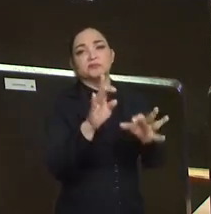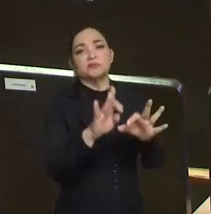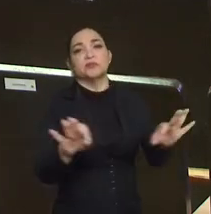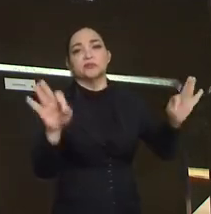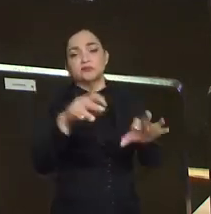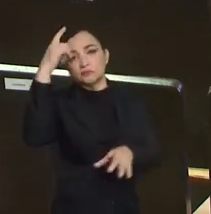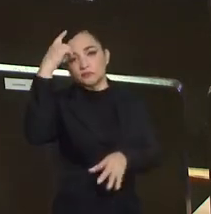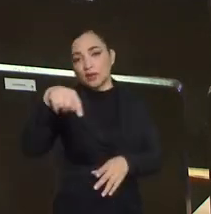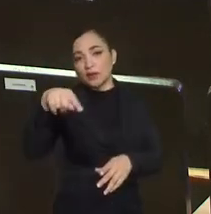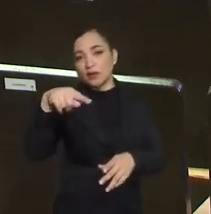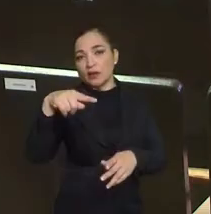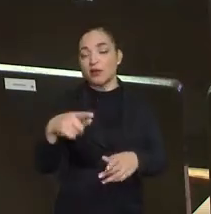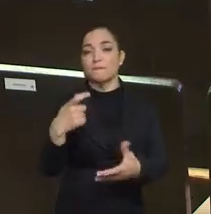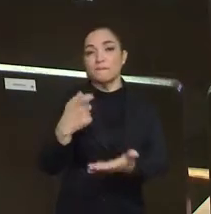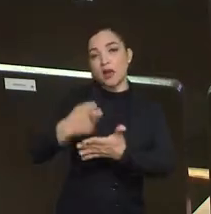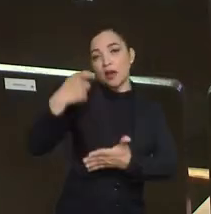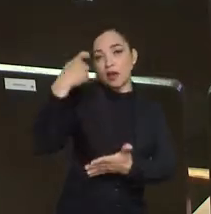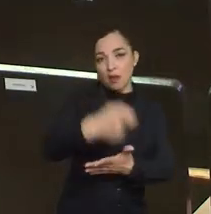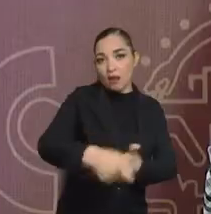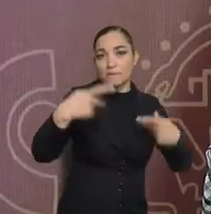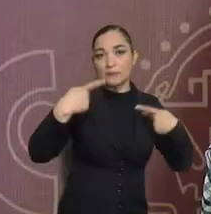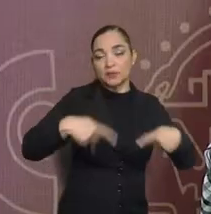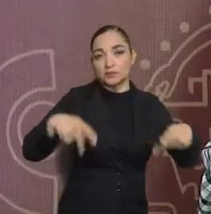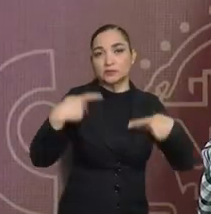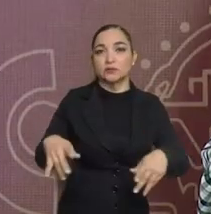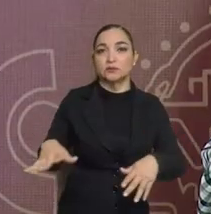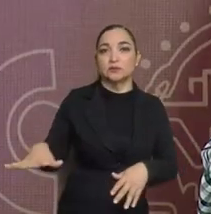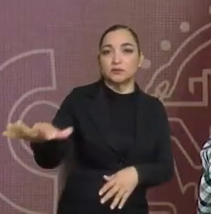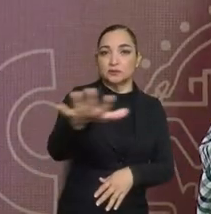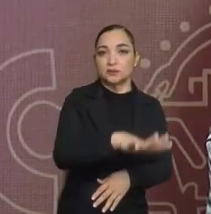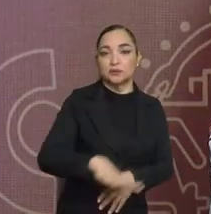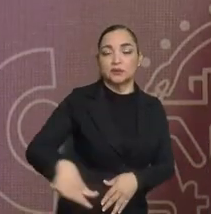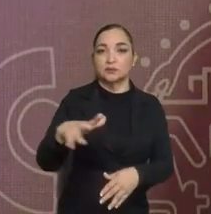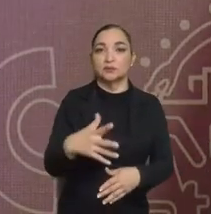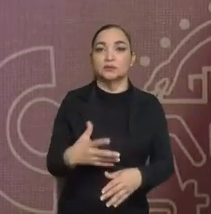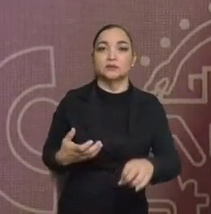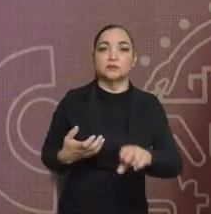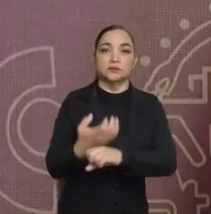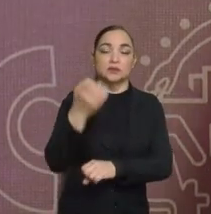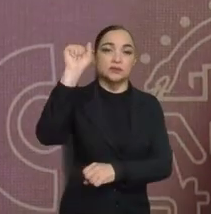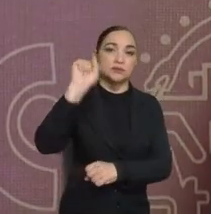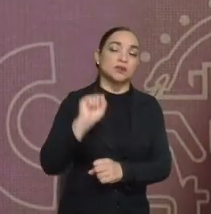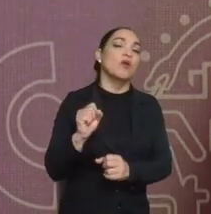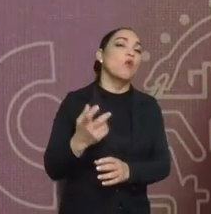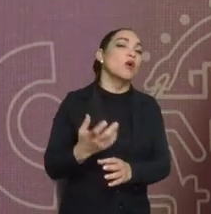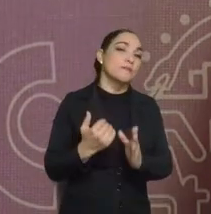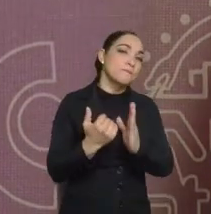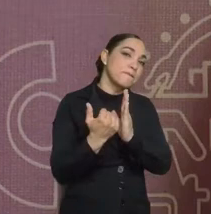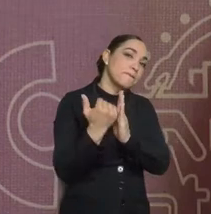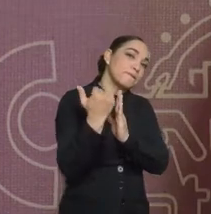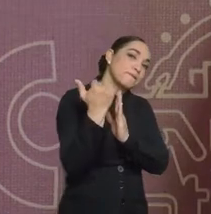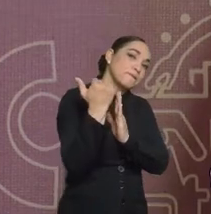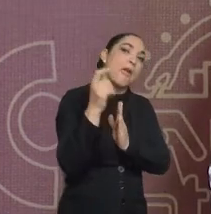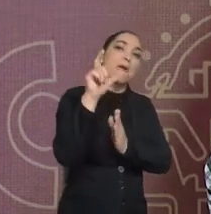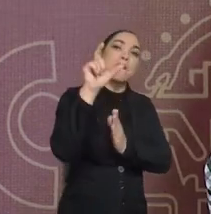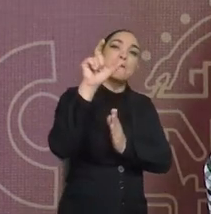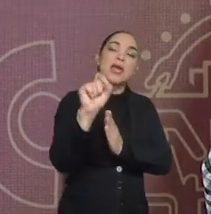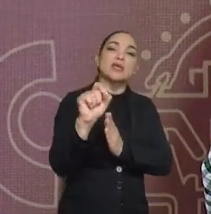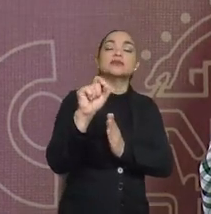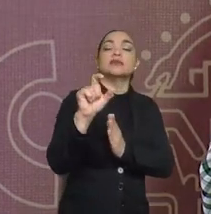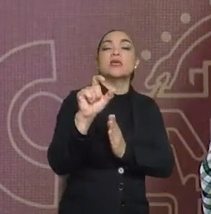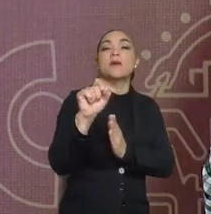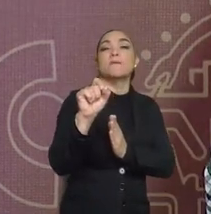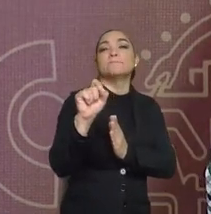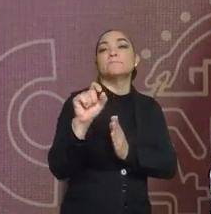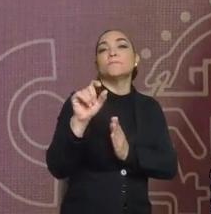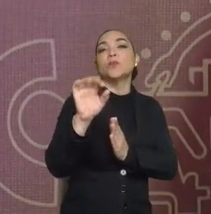sinaloenses respecto a que llevamos un 20% arriba de recaudación respecto al año pasado,